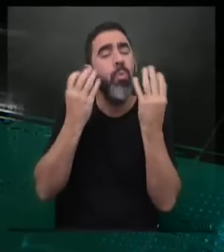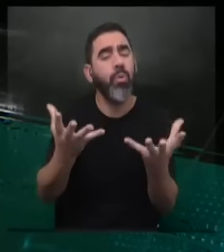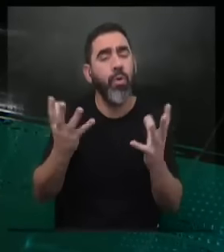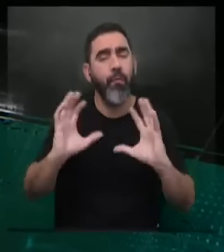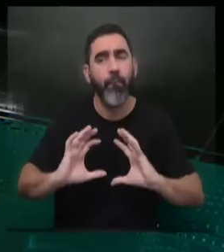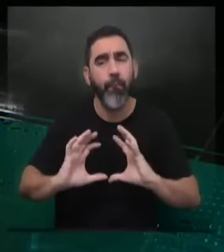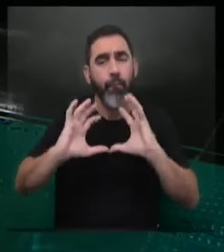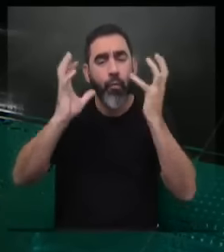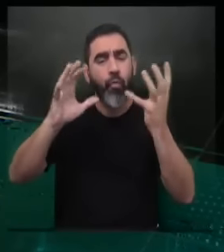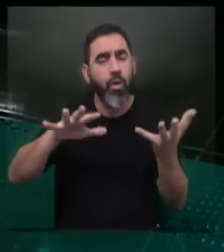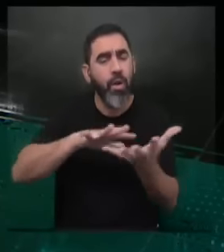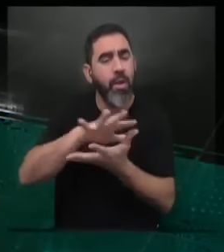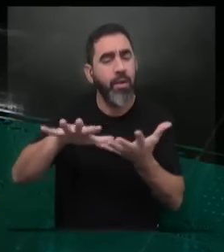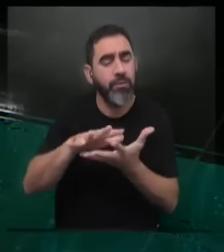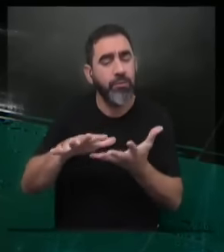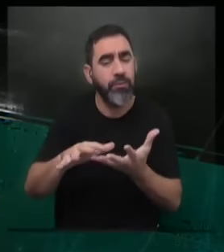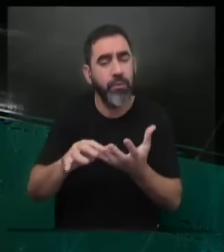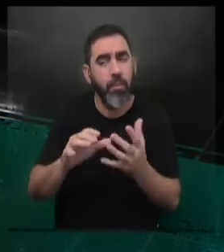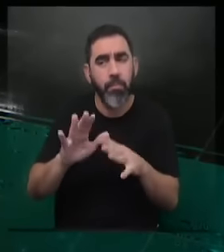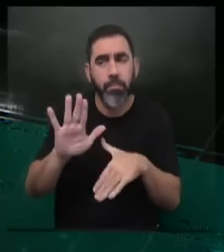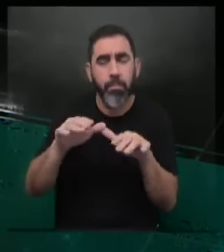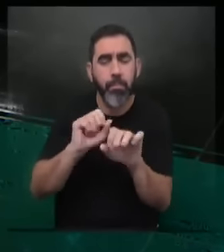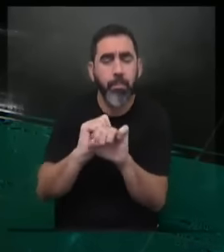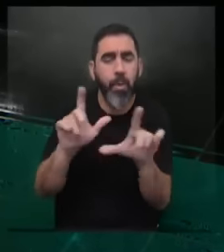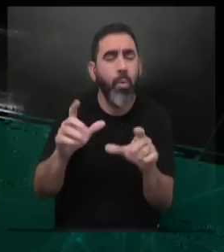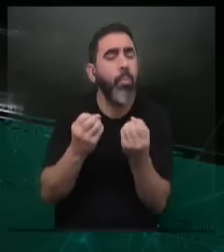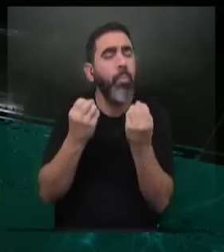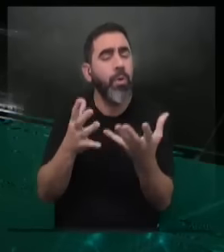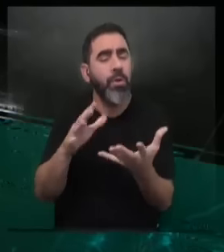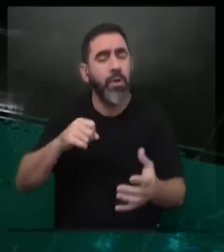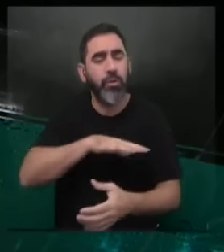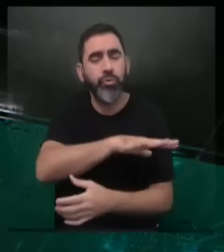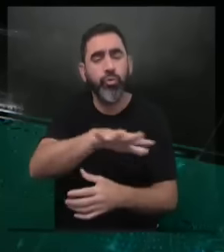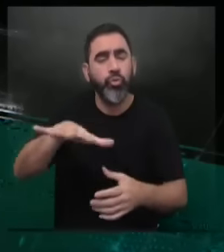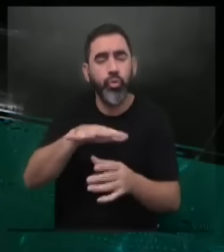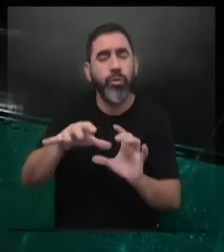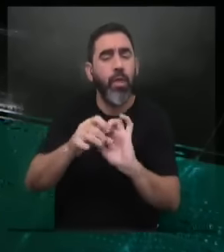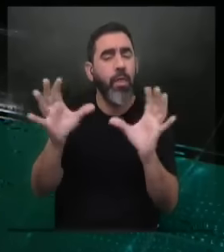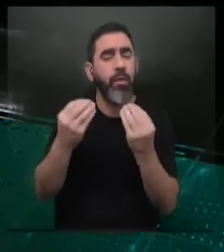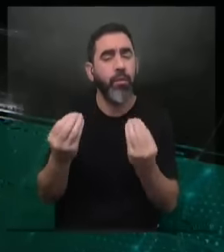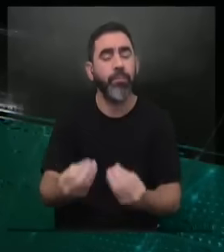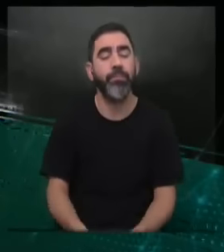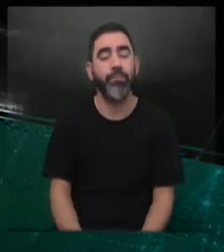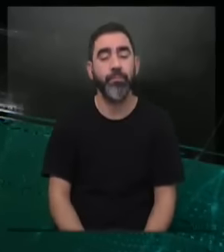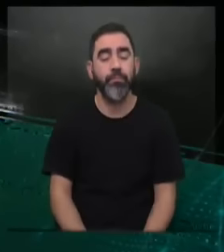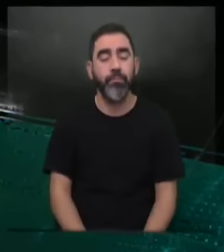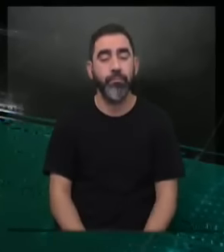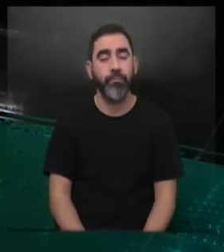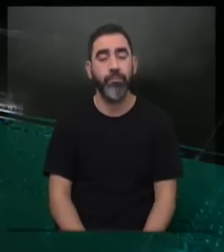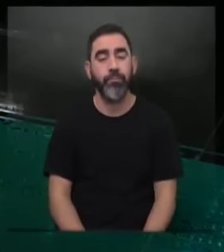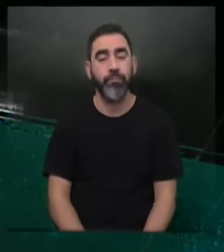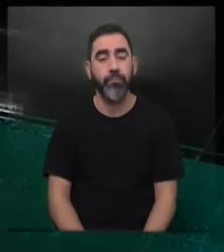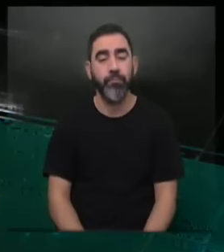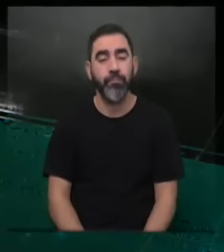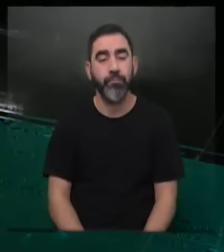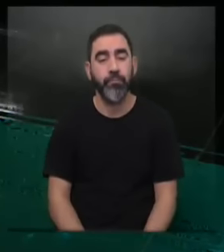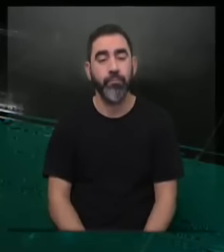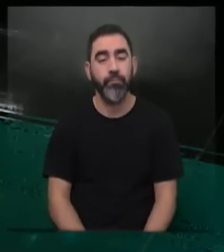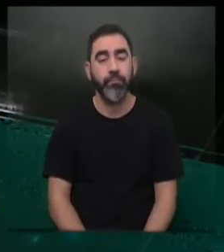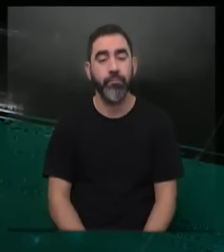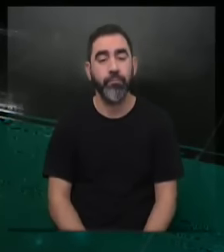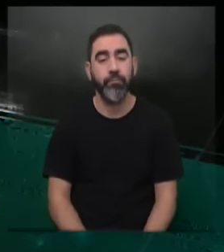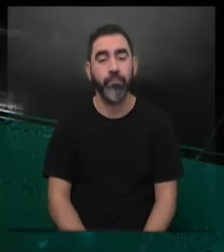eh Por qué hay más violencia a veces en las sociedades democráticas Bueno vamos a estar hablando sobre este tema con Denis